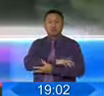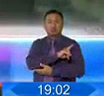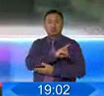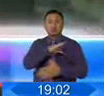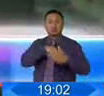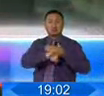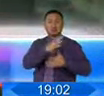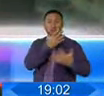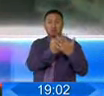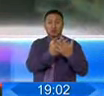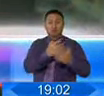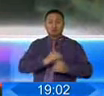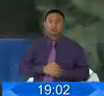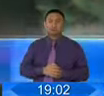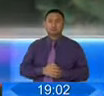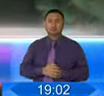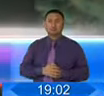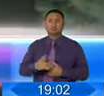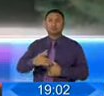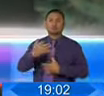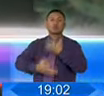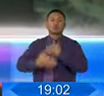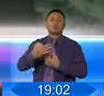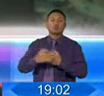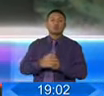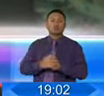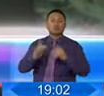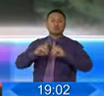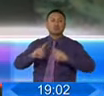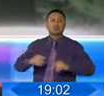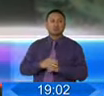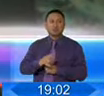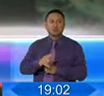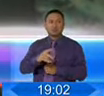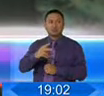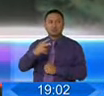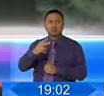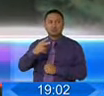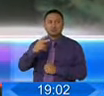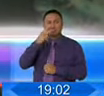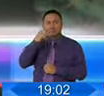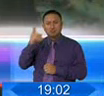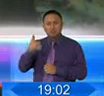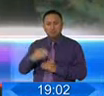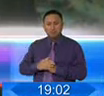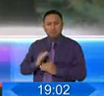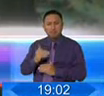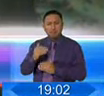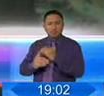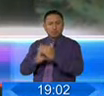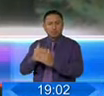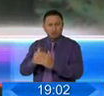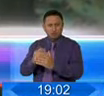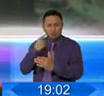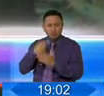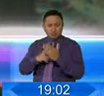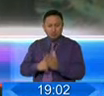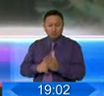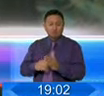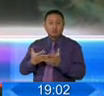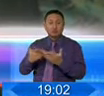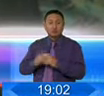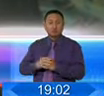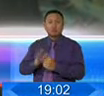rejas. Se instauró un juicio sin observar lineamientos del debido proceso, como son la cadena